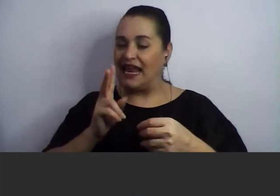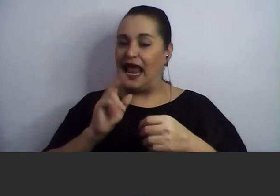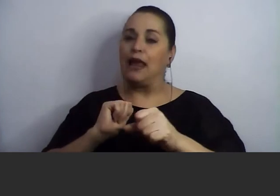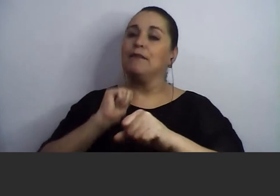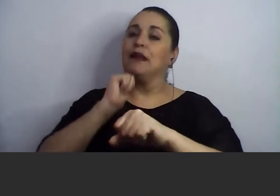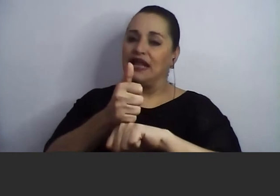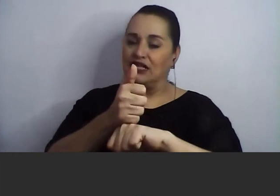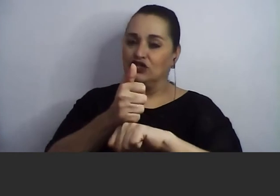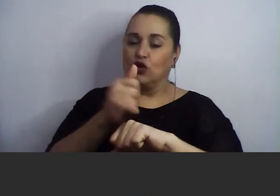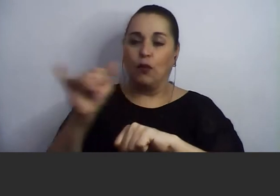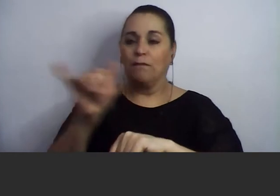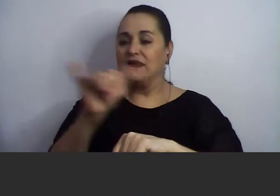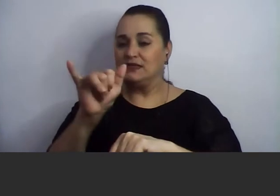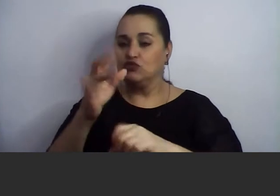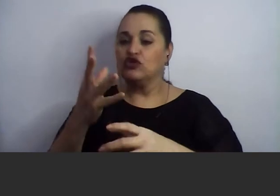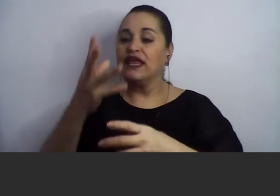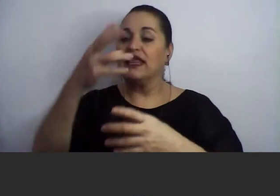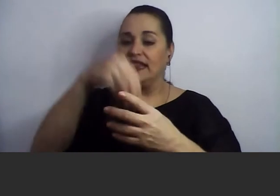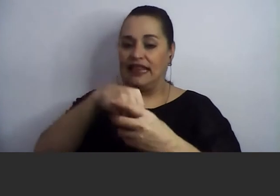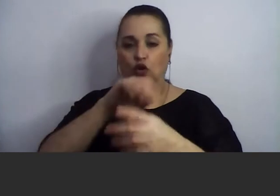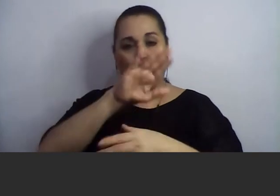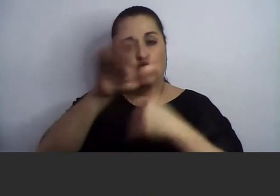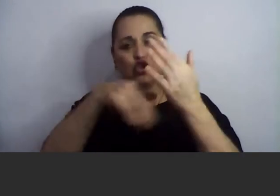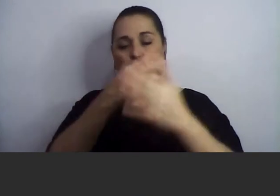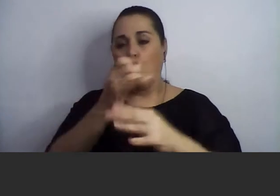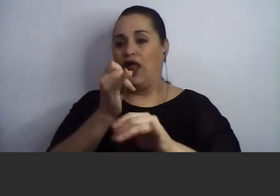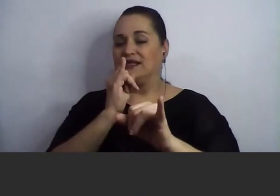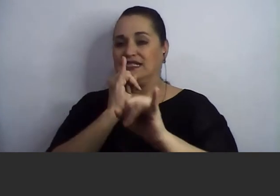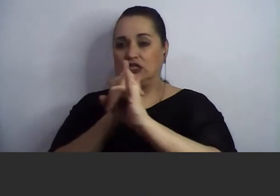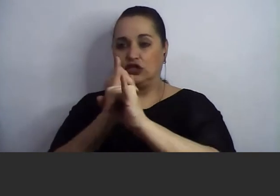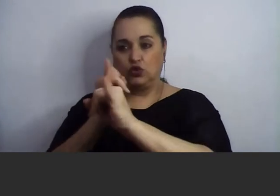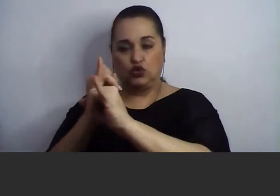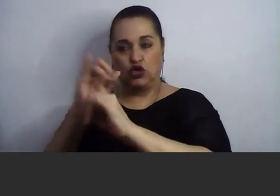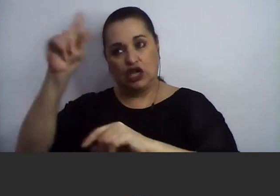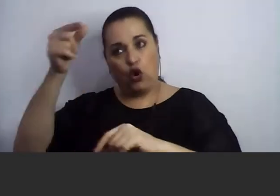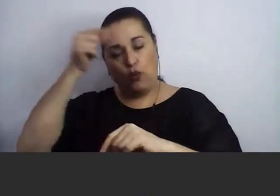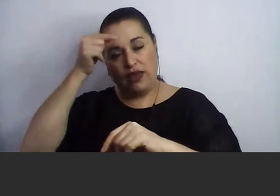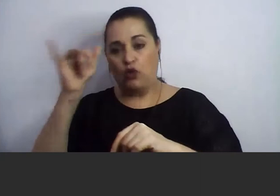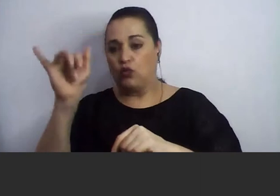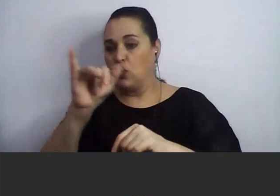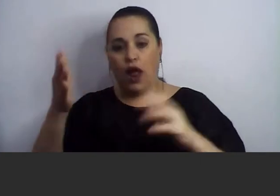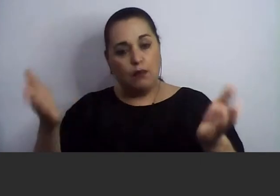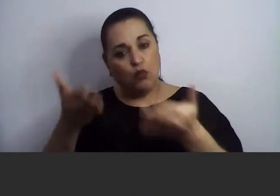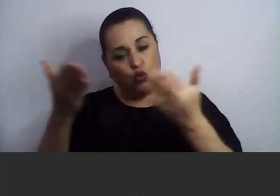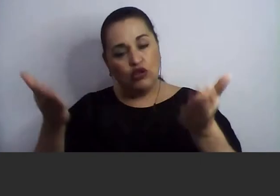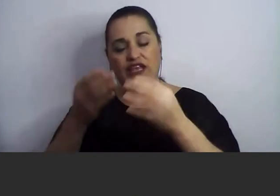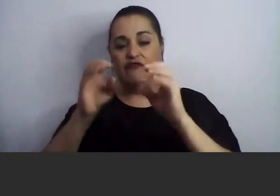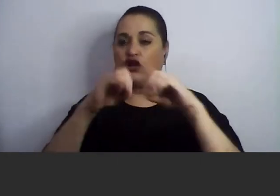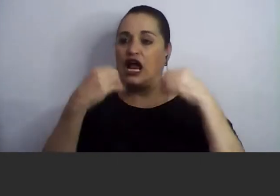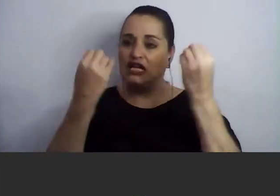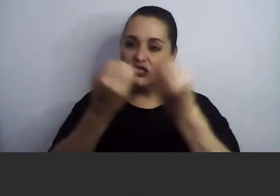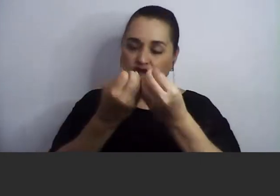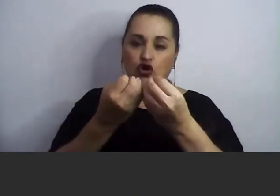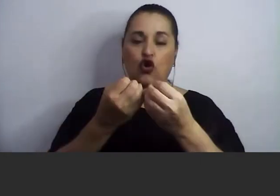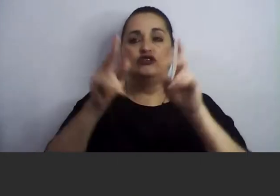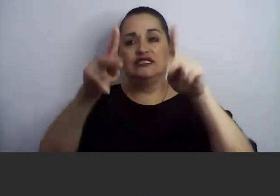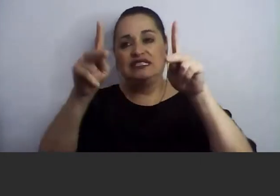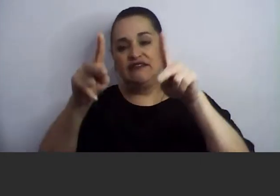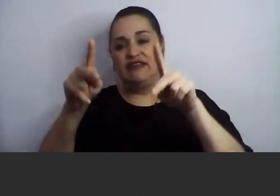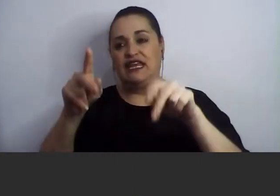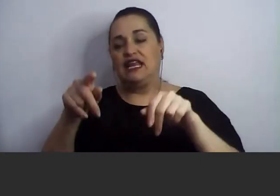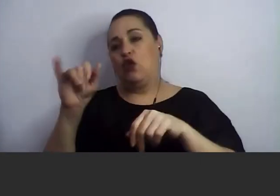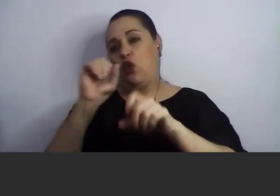implementación de los mismos a lo interno de todas las entidades del gobierno así como se nos motiva que las organizaciones de la sociedad civil lo hagamos muchas